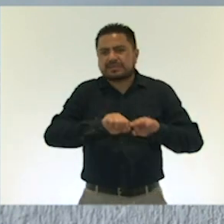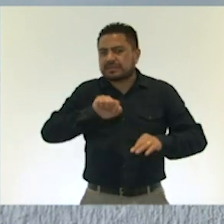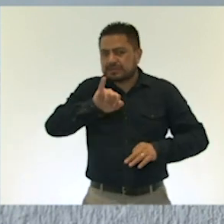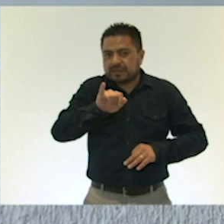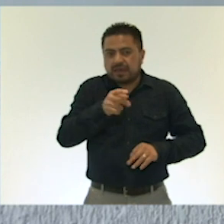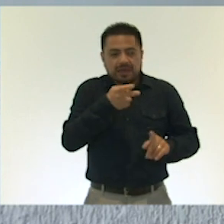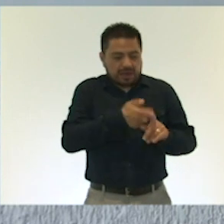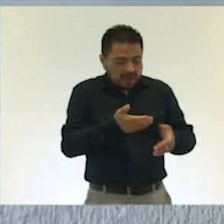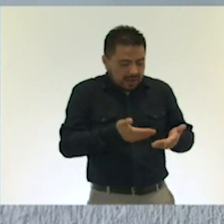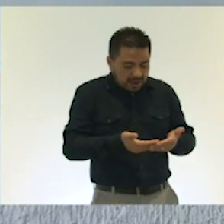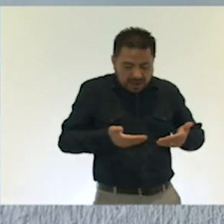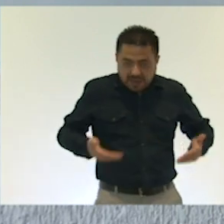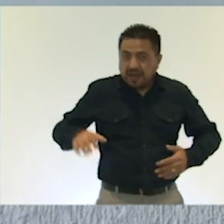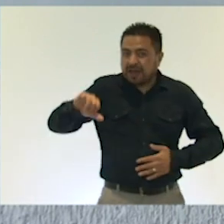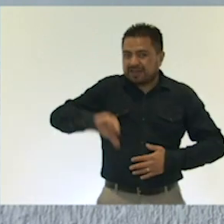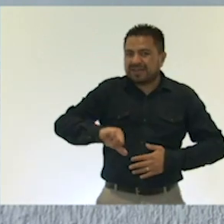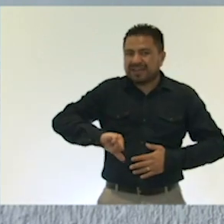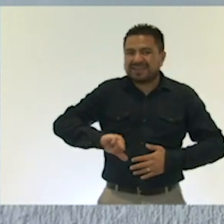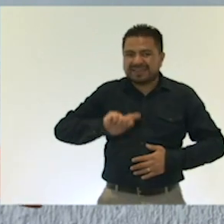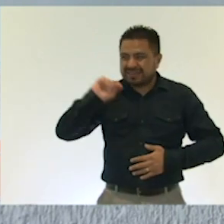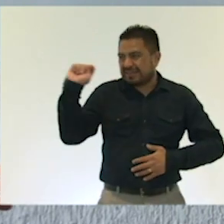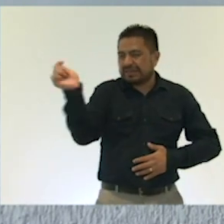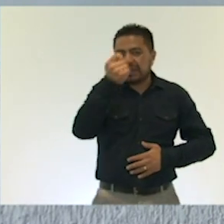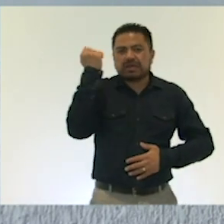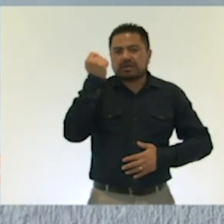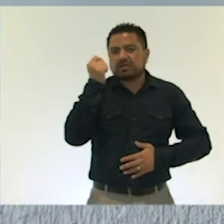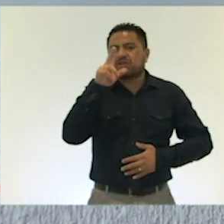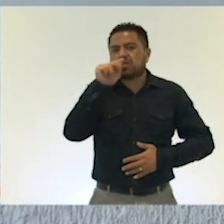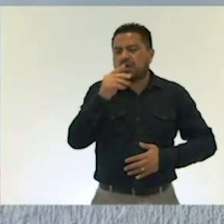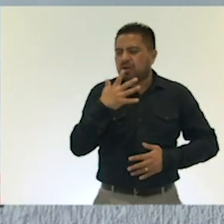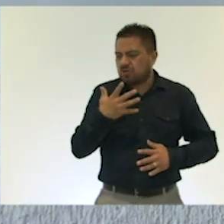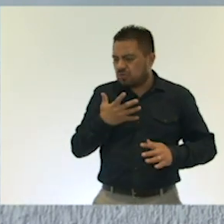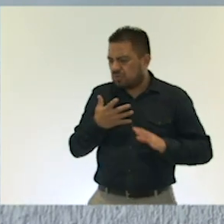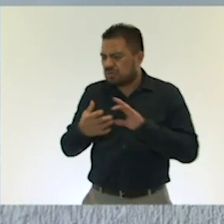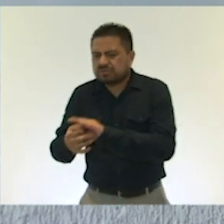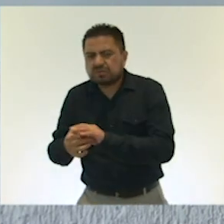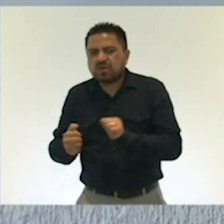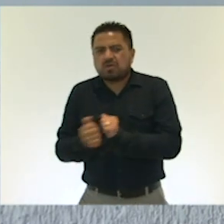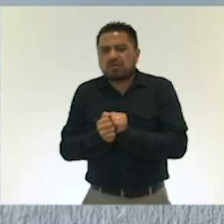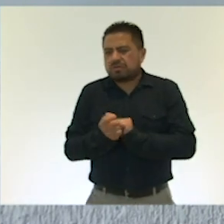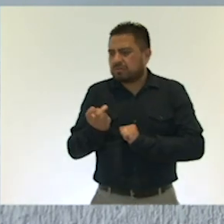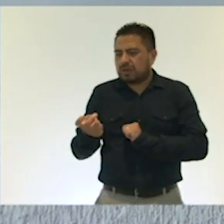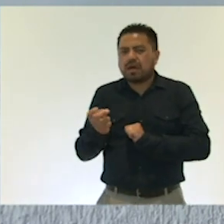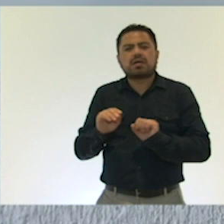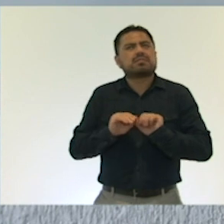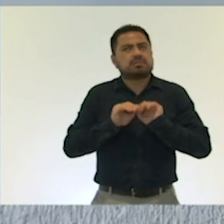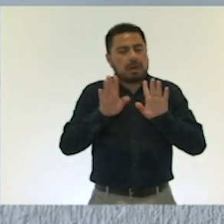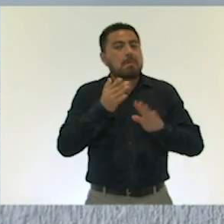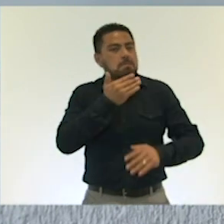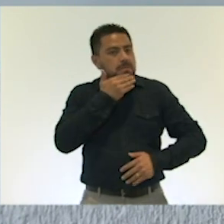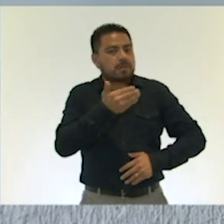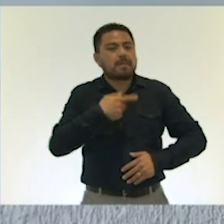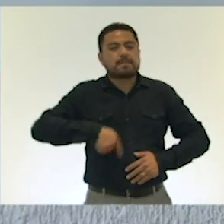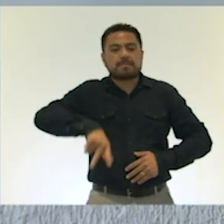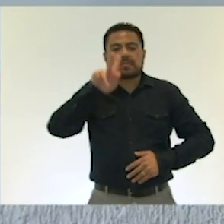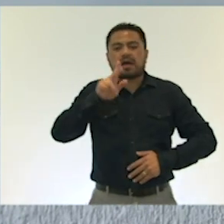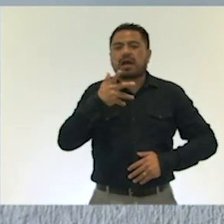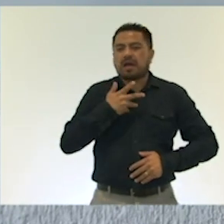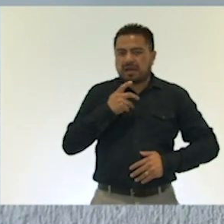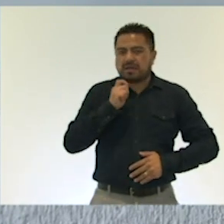esta época o en esta era digital no nos dejemos sumir tanto por esta parte. Claro que es muy buena, pero también